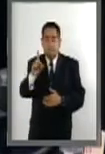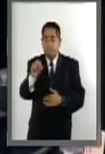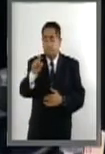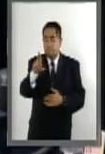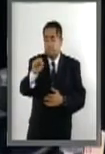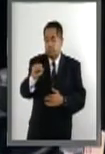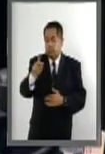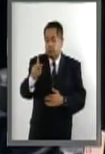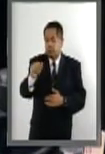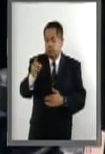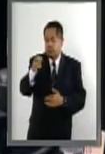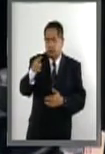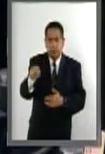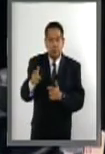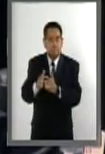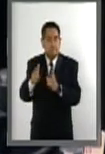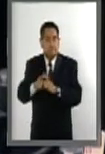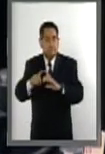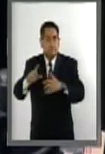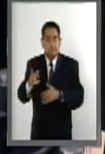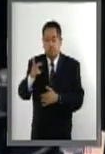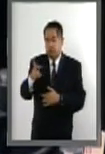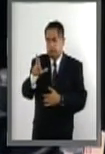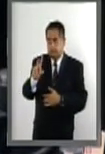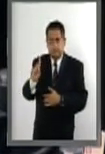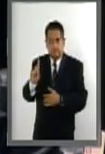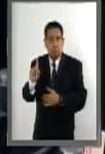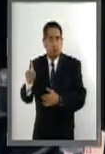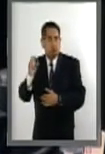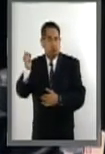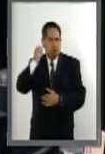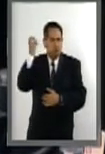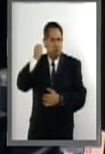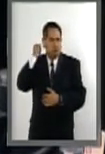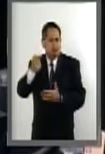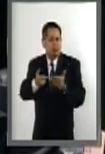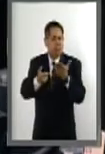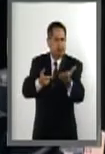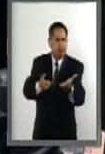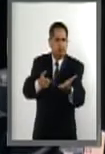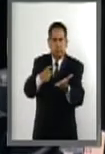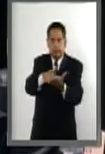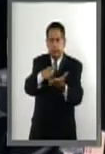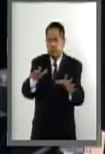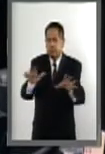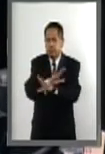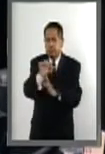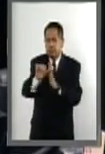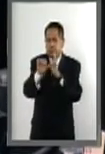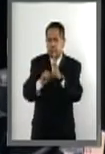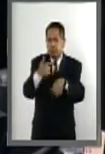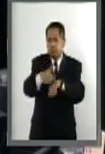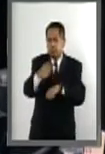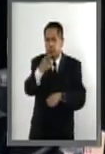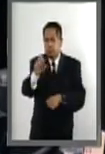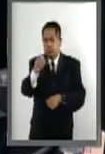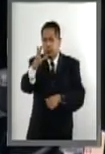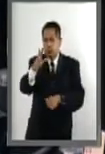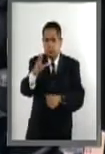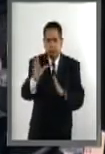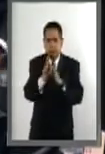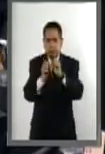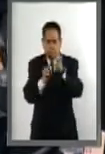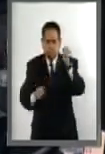Padierna Luna, del Grupo Parlamentario del Partido de la Revolución Democrática, para presentar un proyecto de decreto que reforme el artículo 105 constitucional.